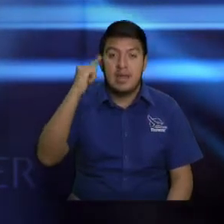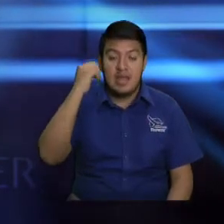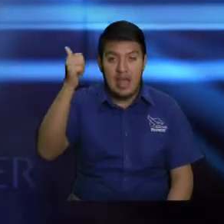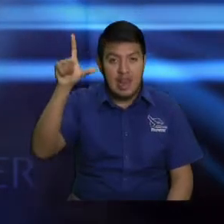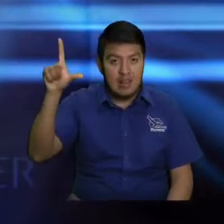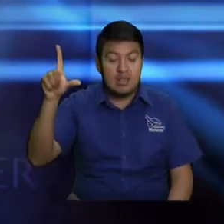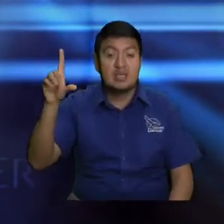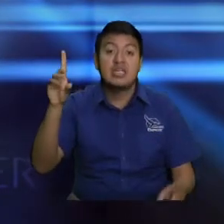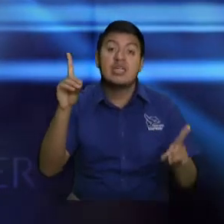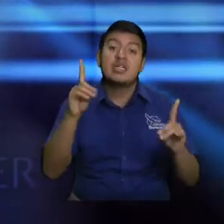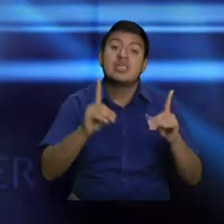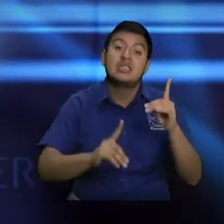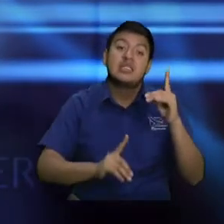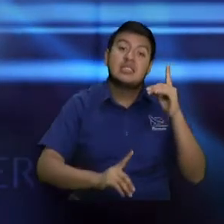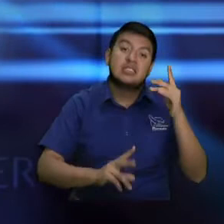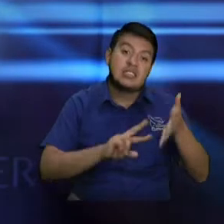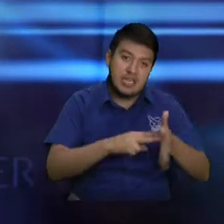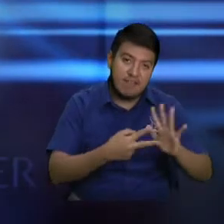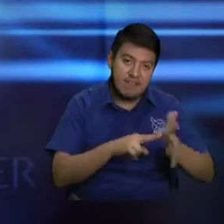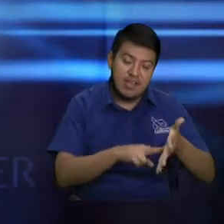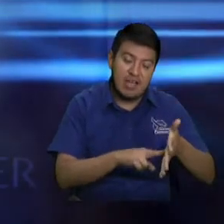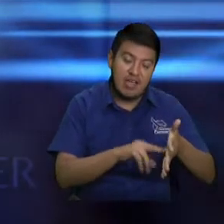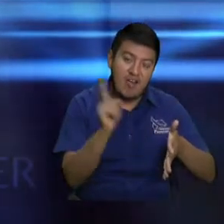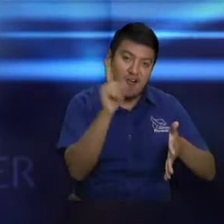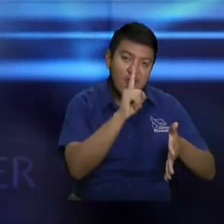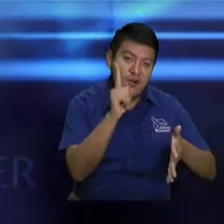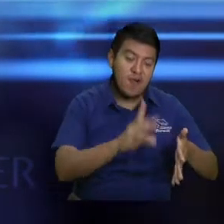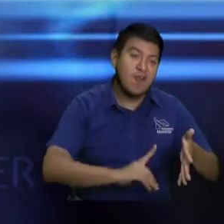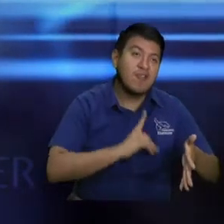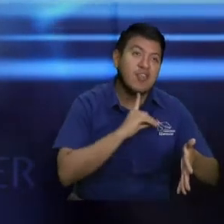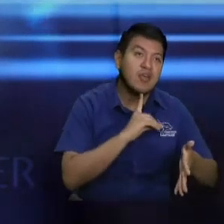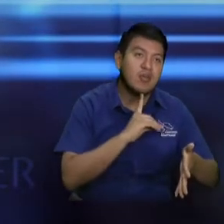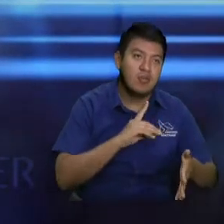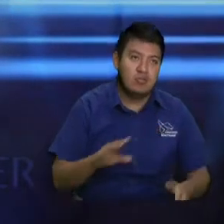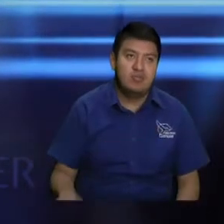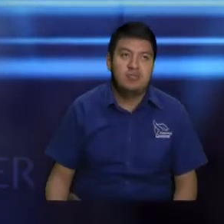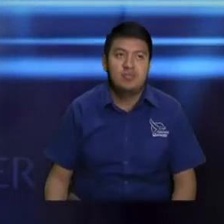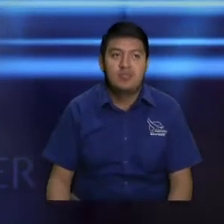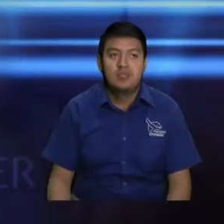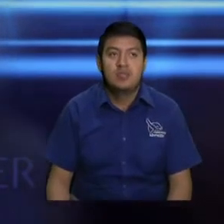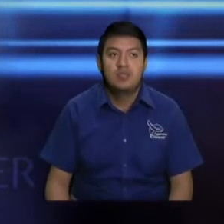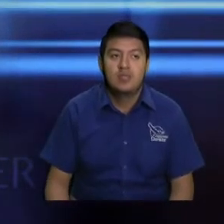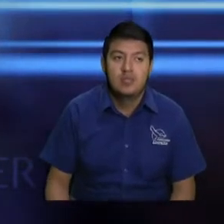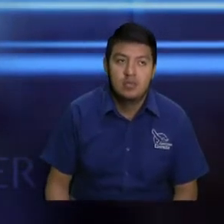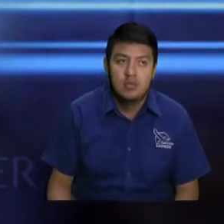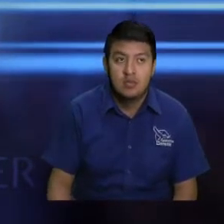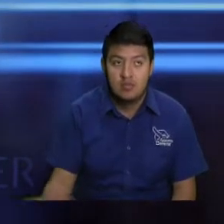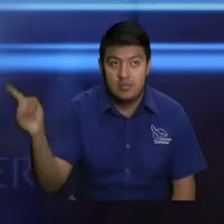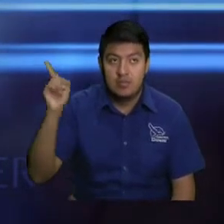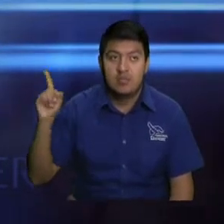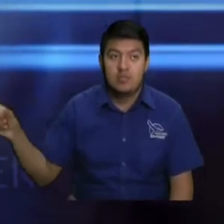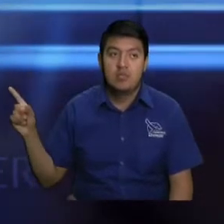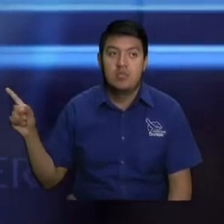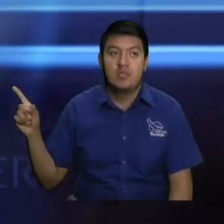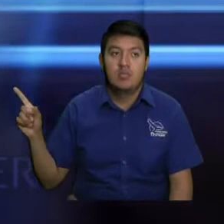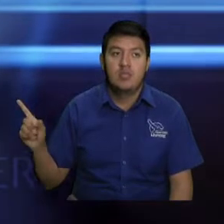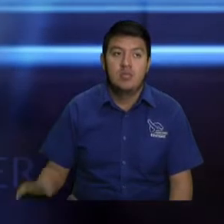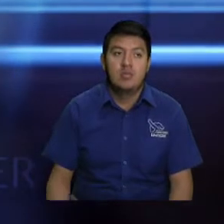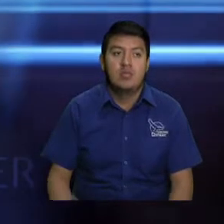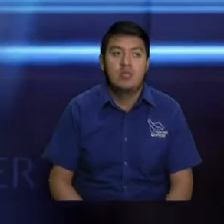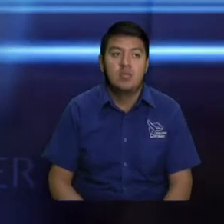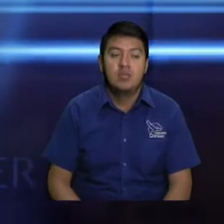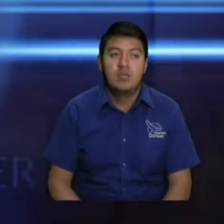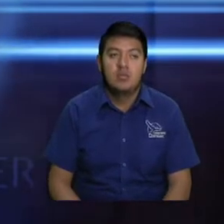el Mesías, el ungido, la unción, el Espíritu Santo, está hundida, cubierta en